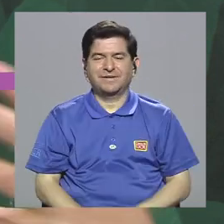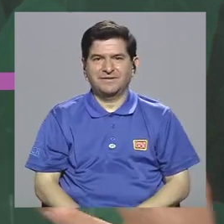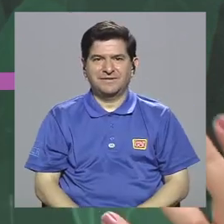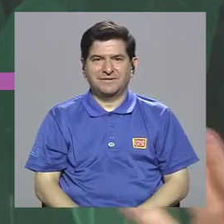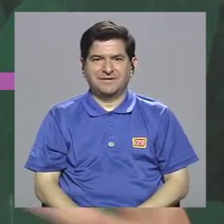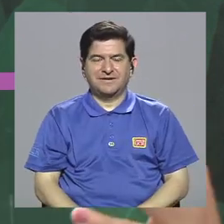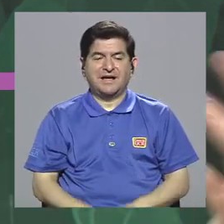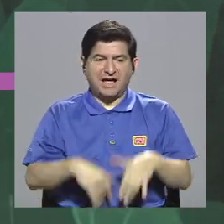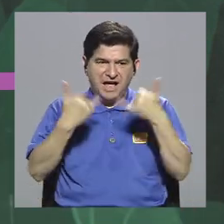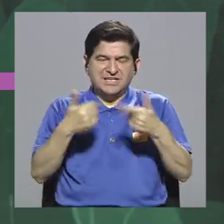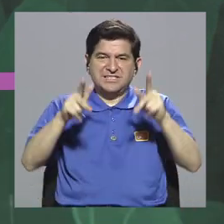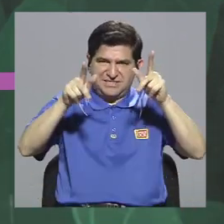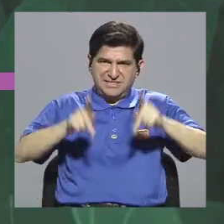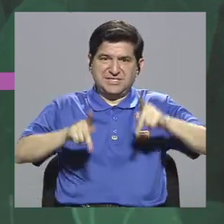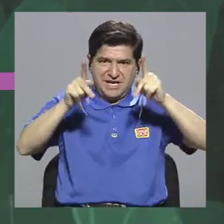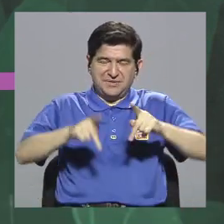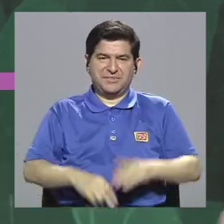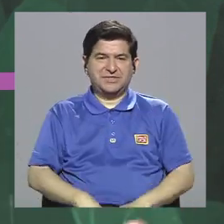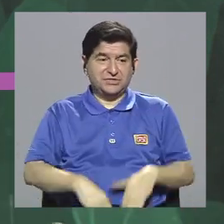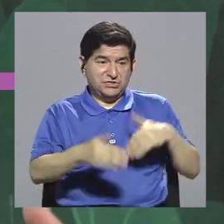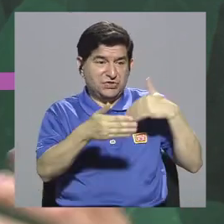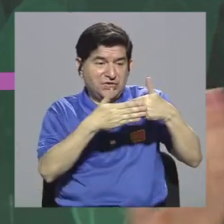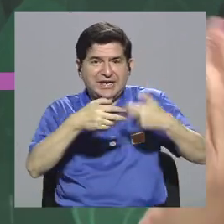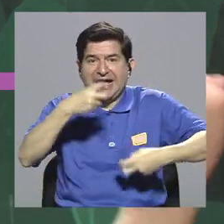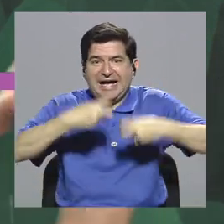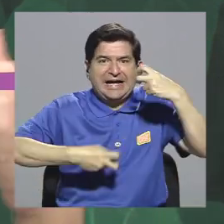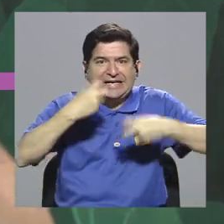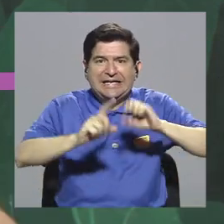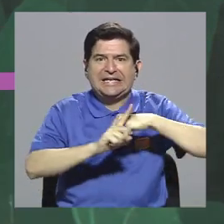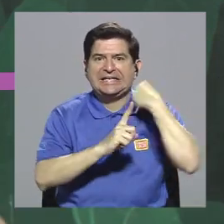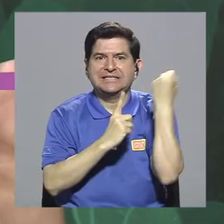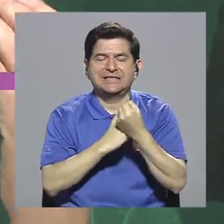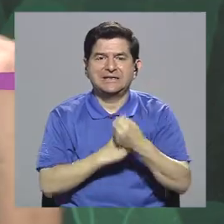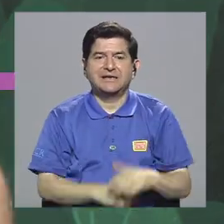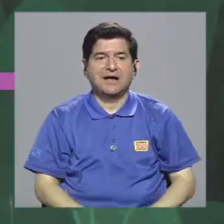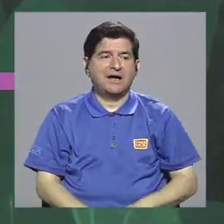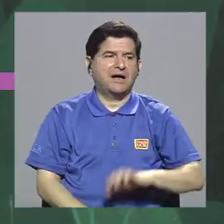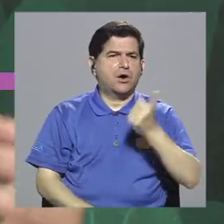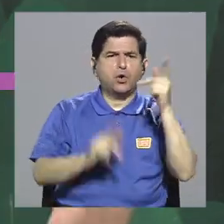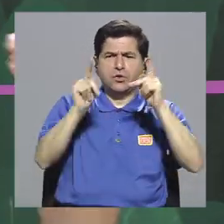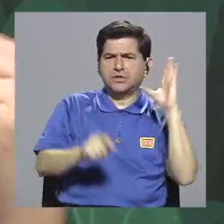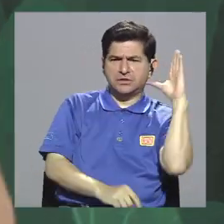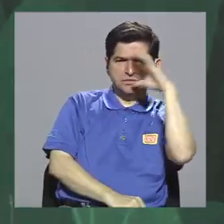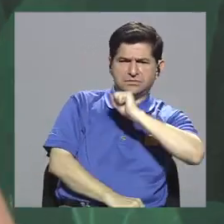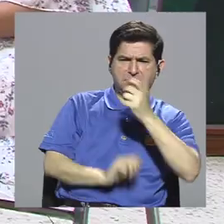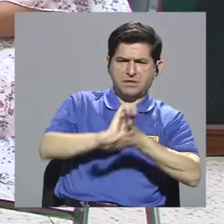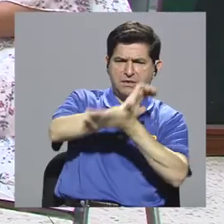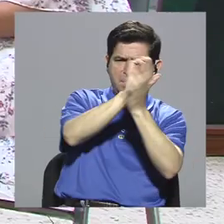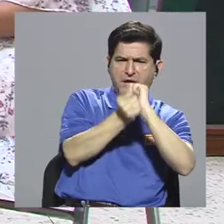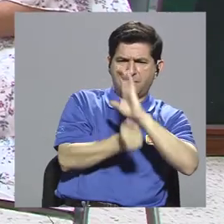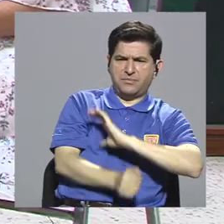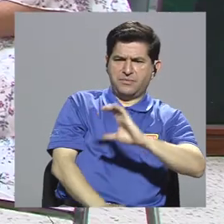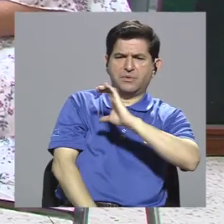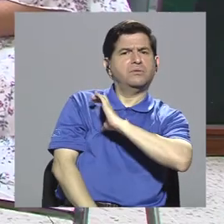es cuando ya la persona está acercándose a su crisis, digamos, que los de afuera notamos ya cambios en la conducta.